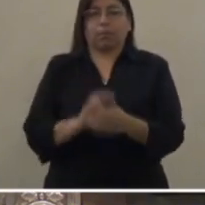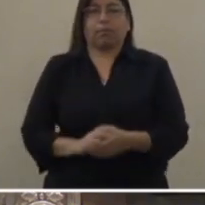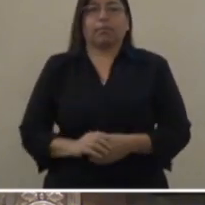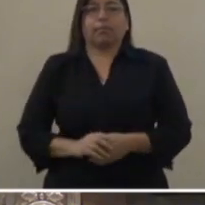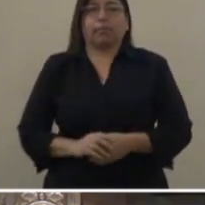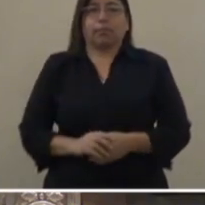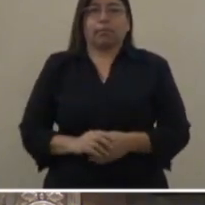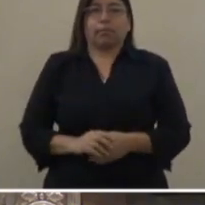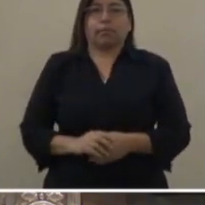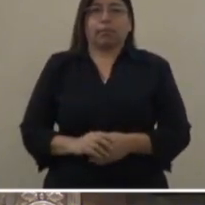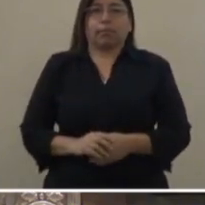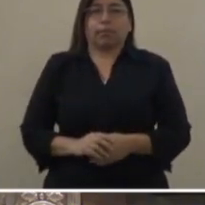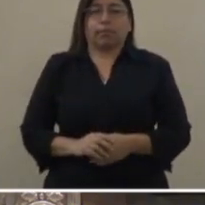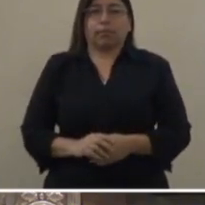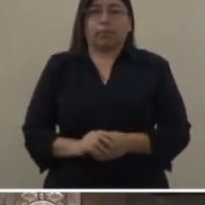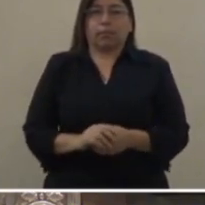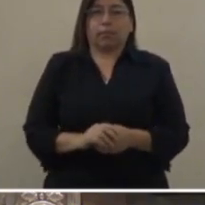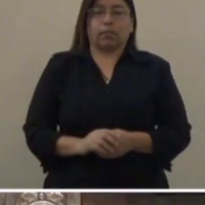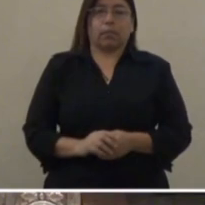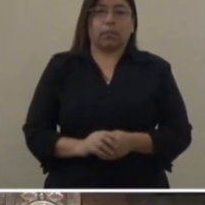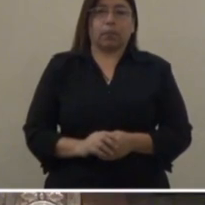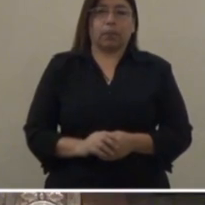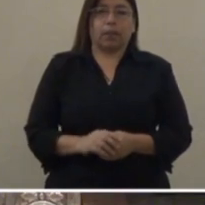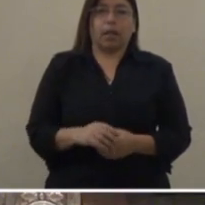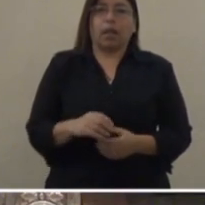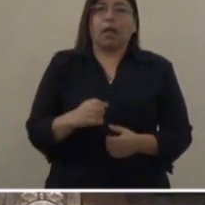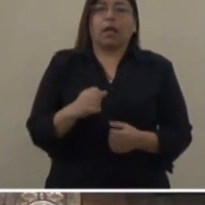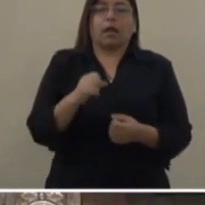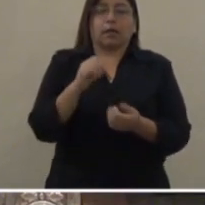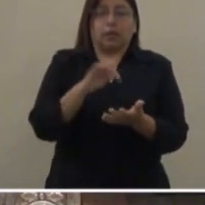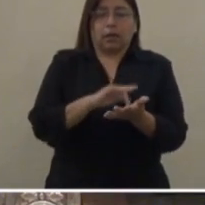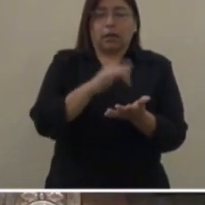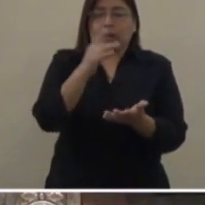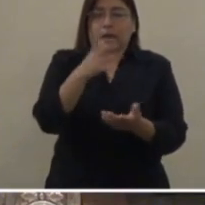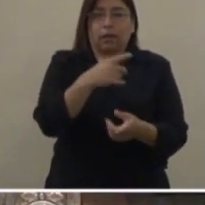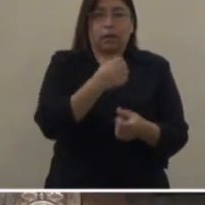Agradezco también la presencia de algunos hermanos